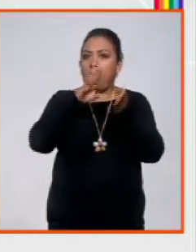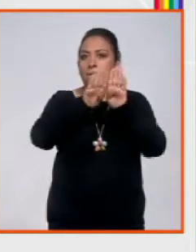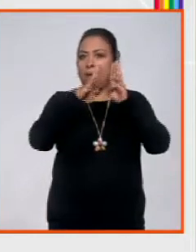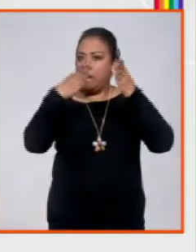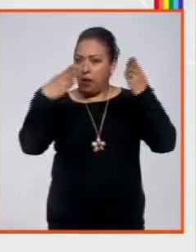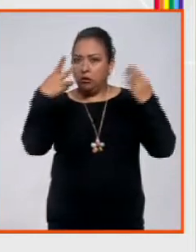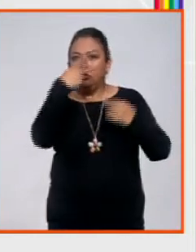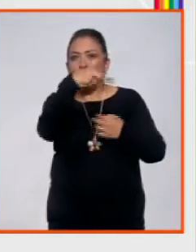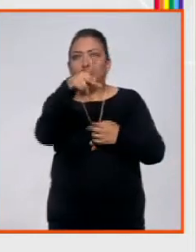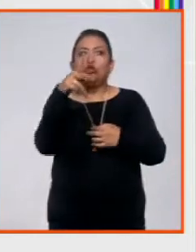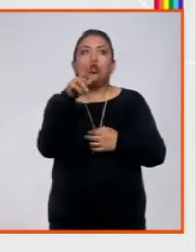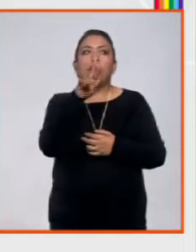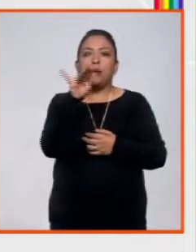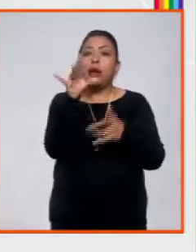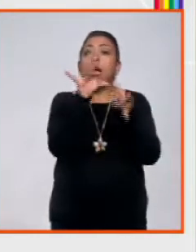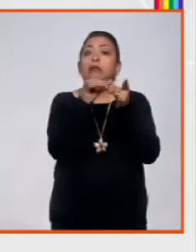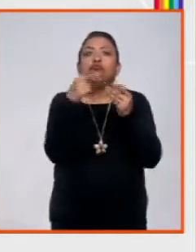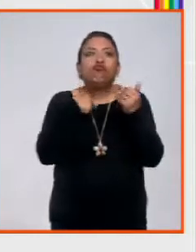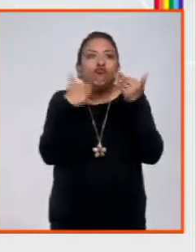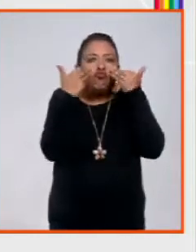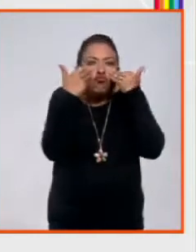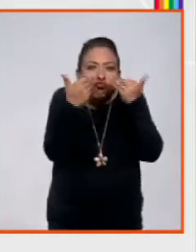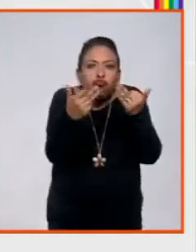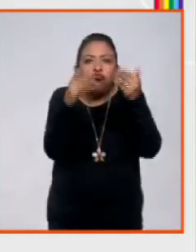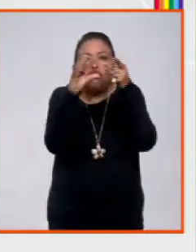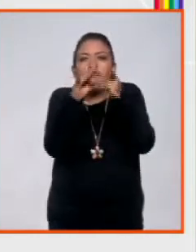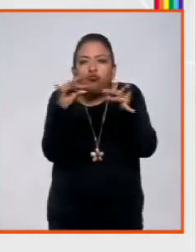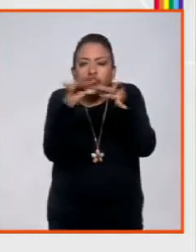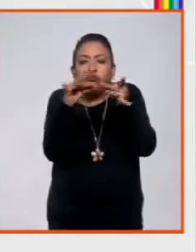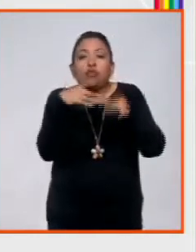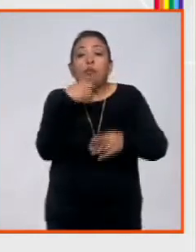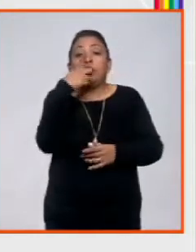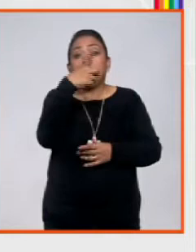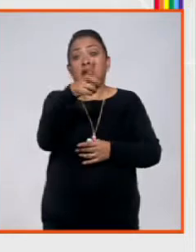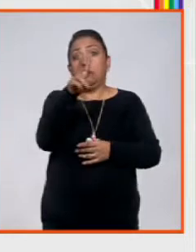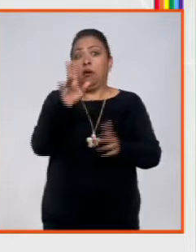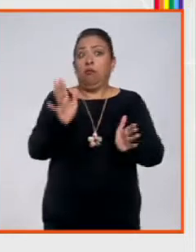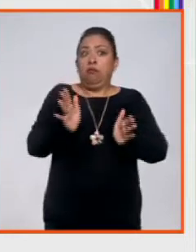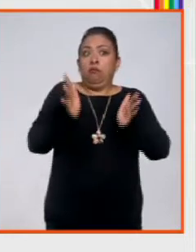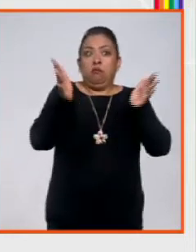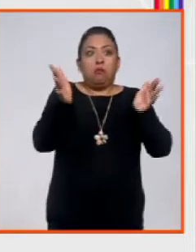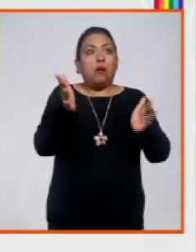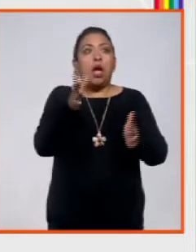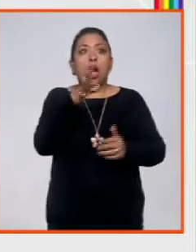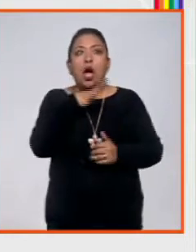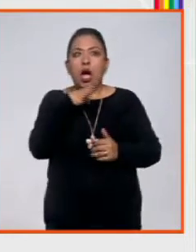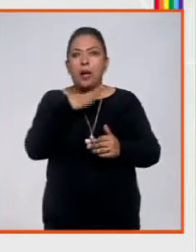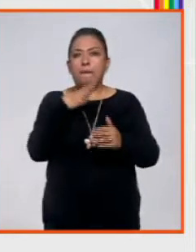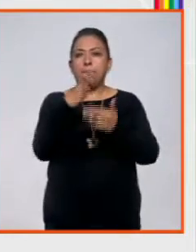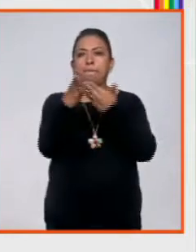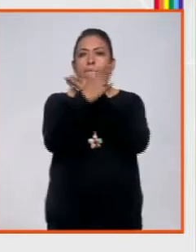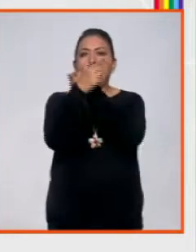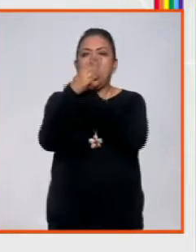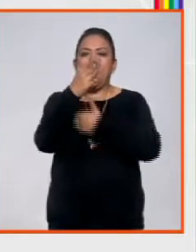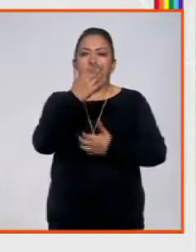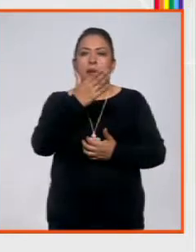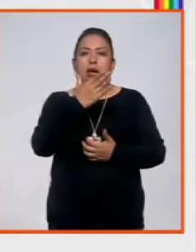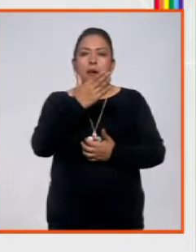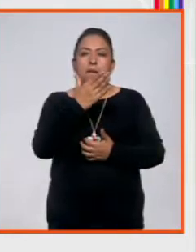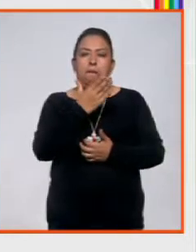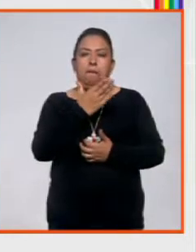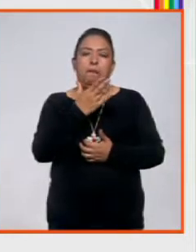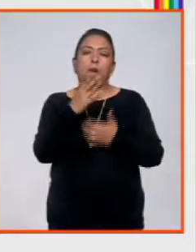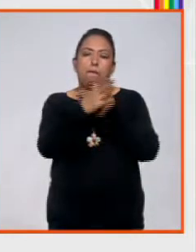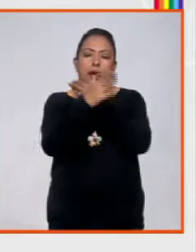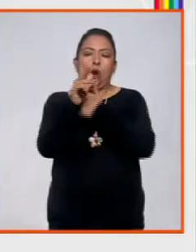mural de rivera quien lo describe lo vio lo vio lo describe incluso menciona que se sorprende de que por un lado está la paloma de la paz de picasso la famosa